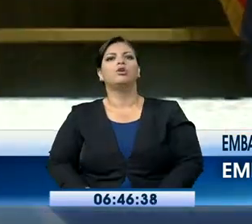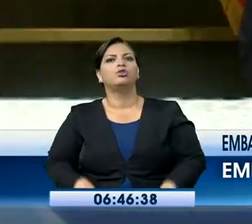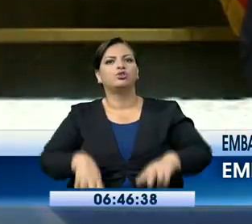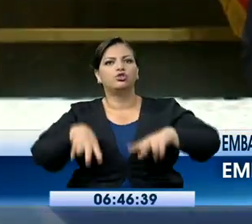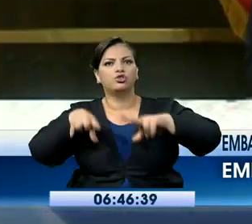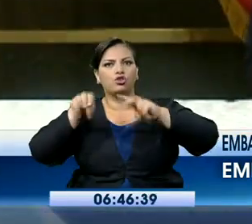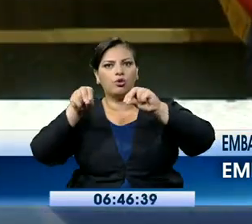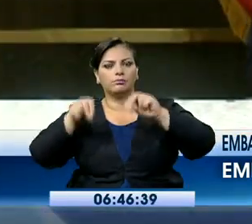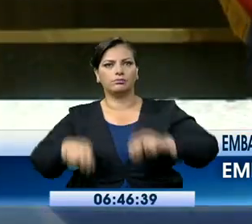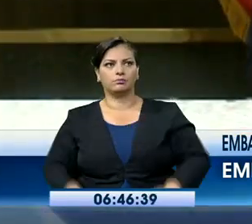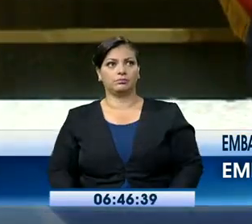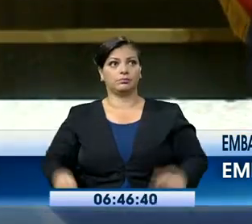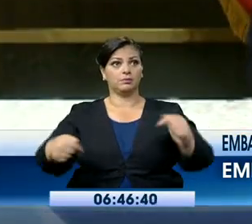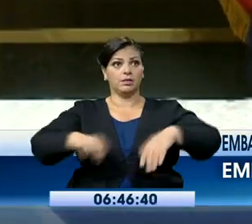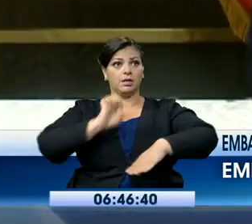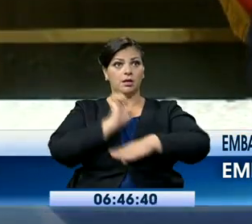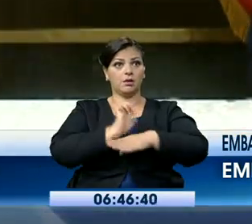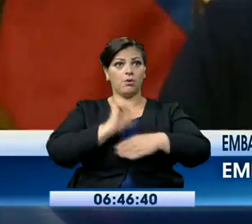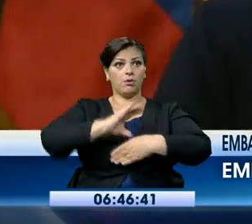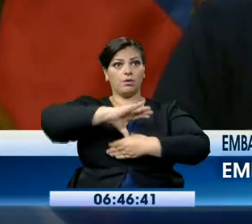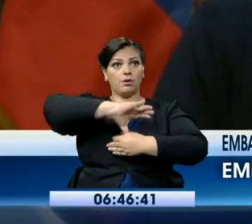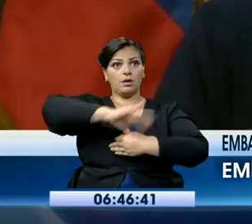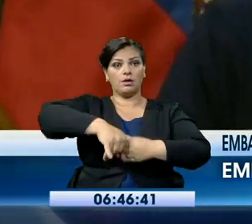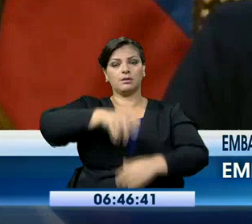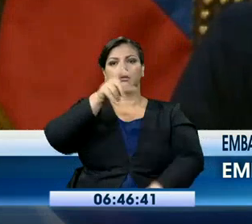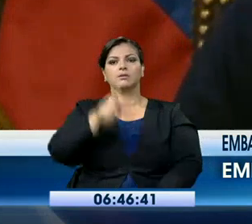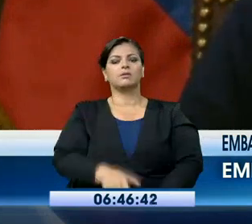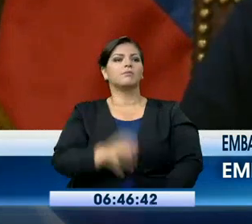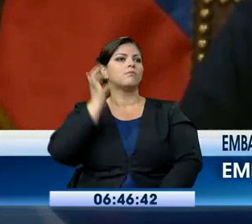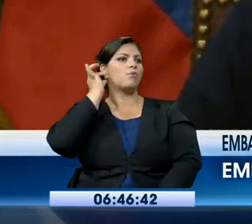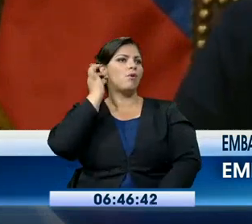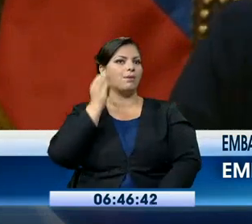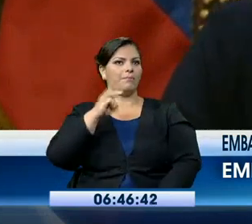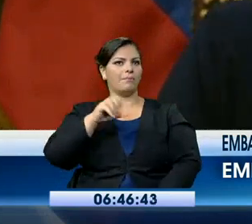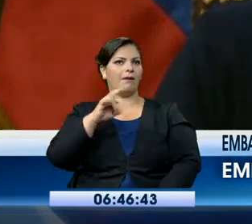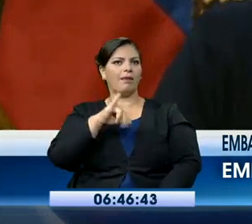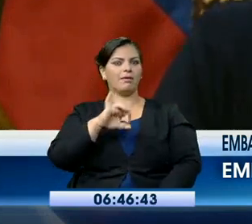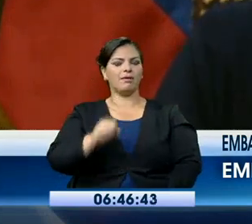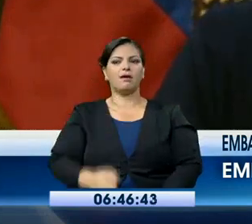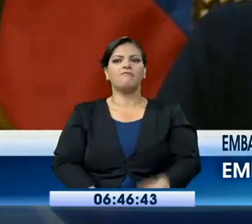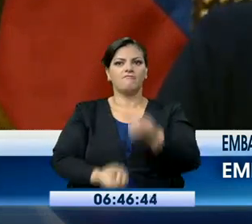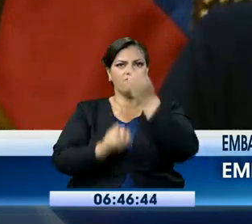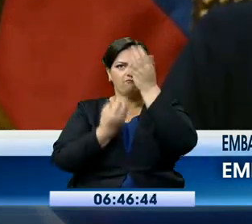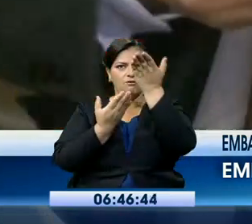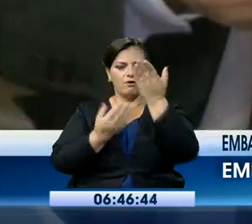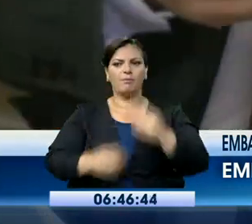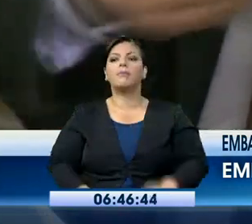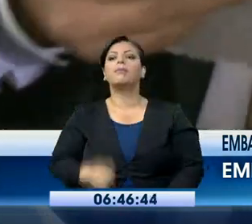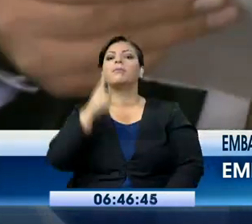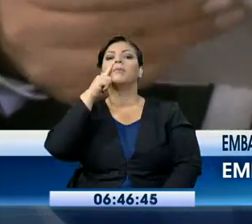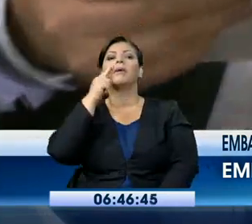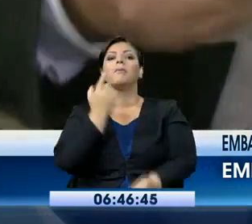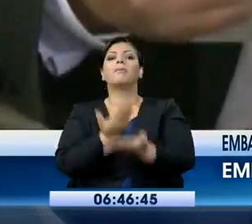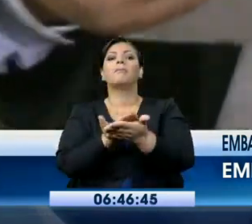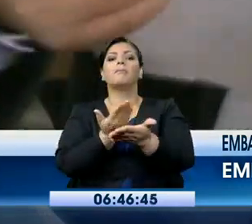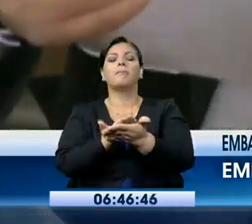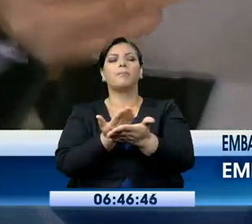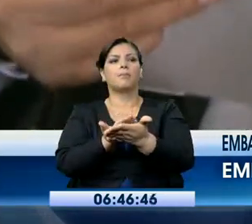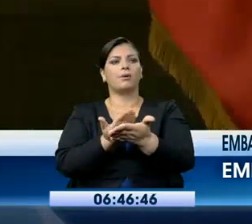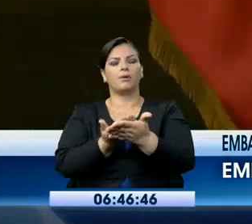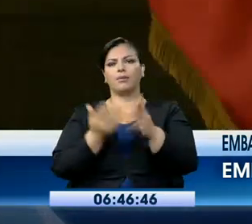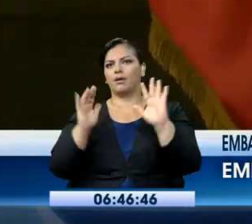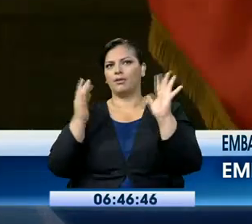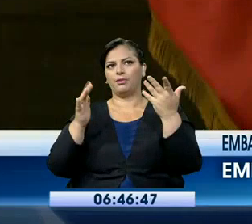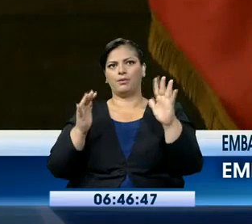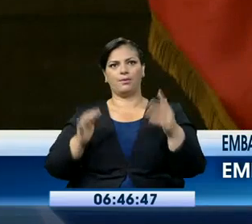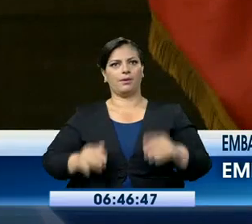canciller ecuatoriana María Fernanda Espinosa argumentó que mientras no existan pruebas contundentes, el resto son conjeturas.